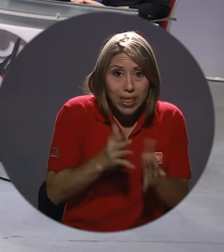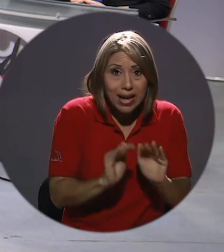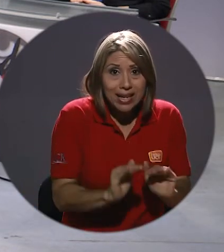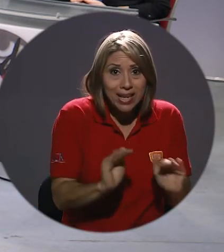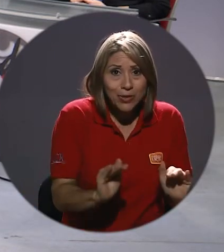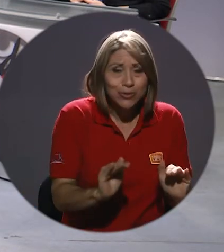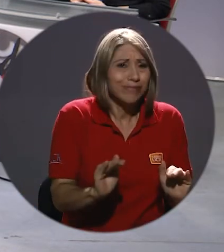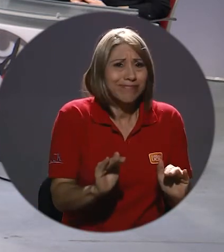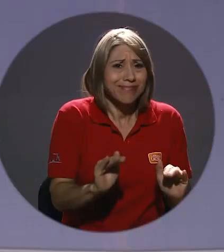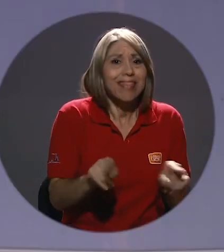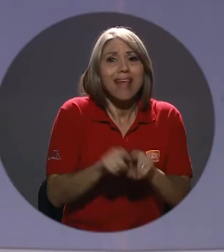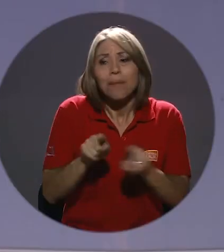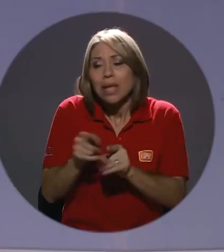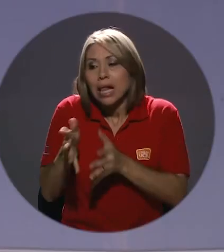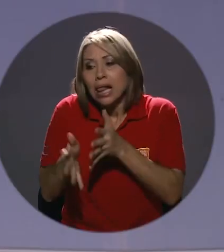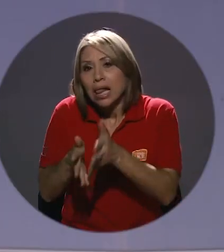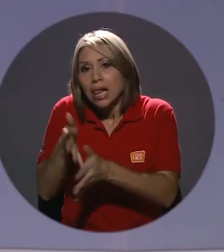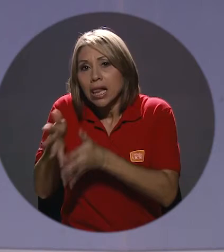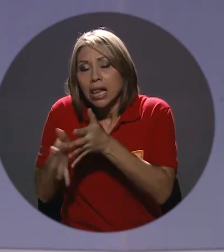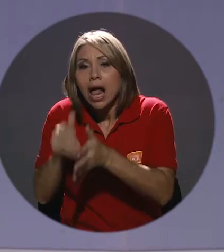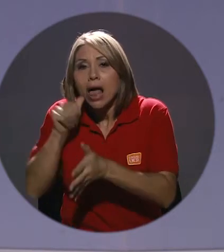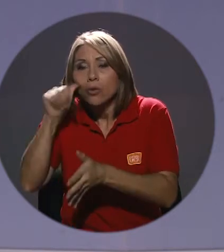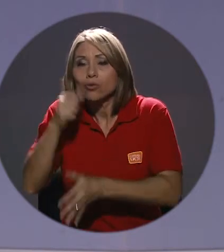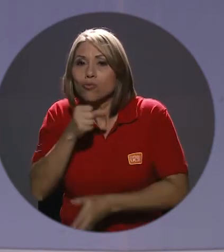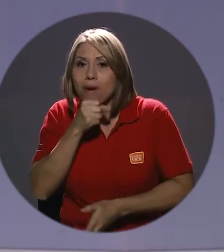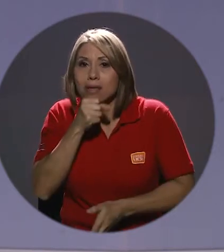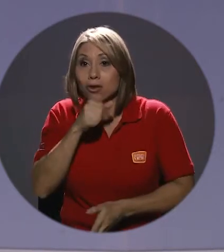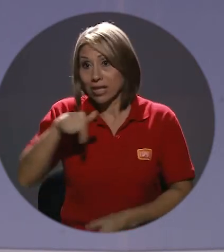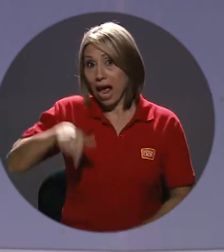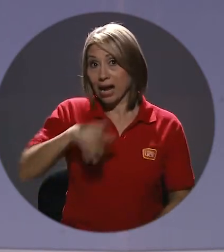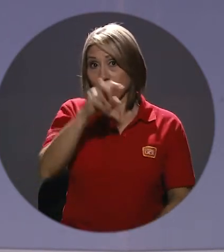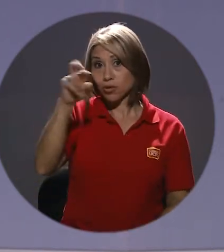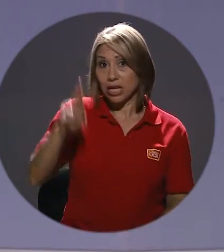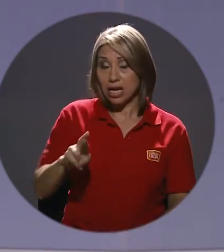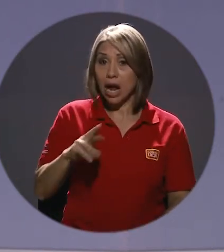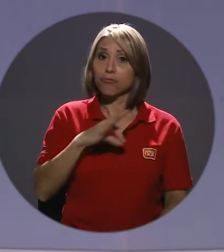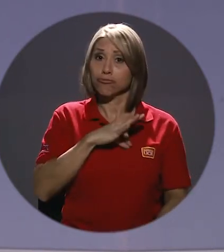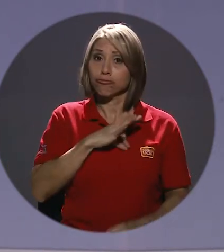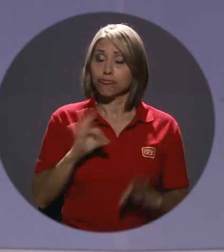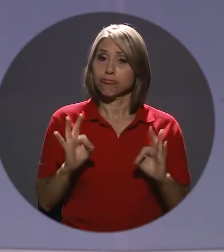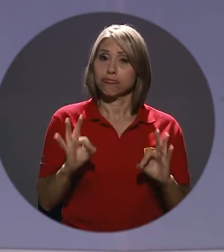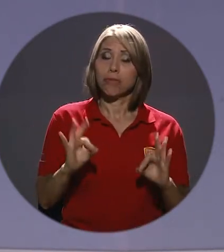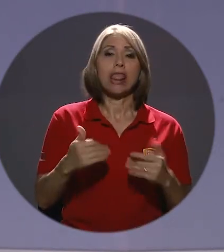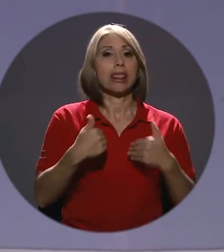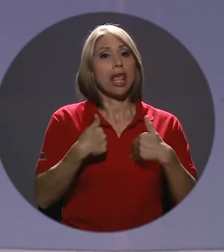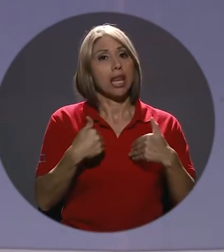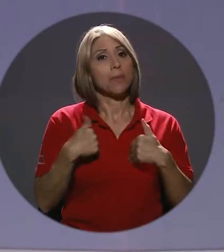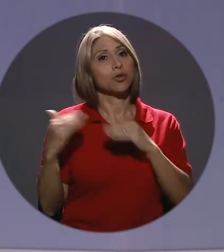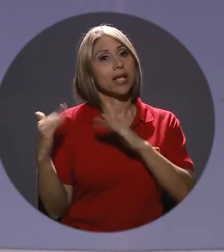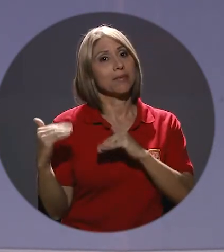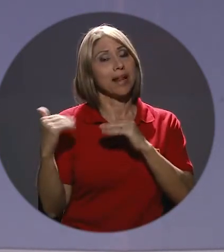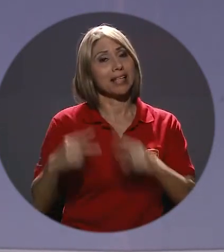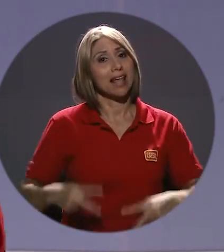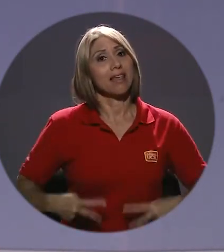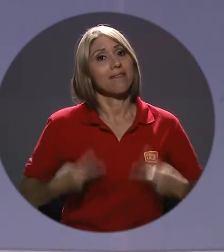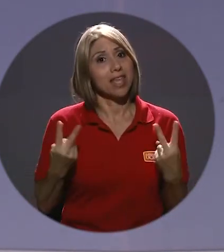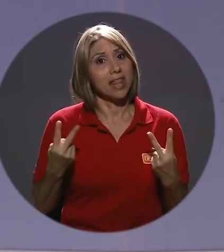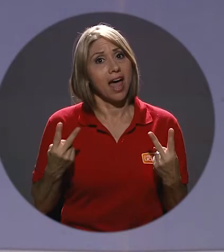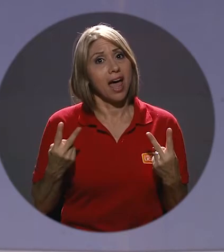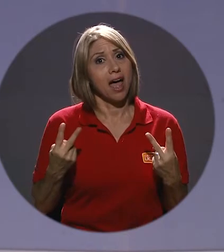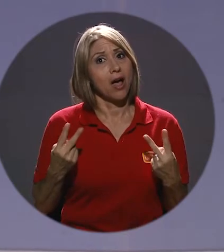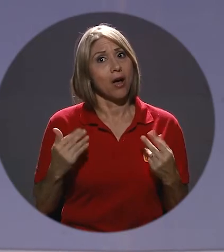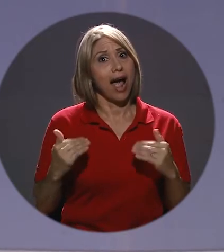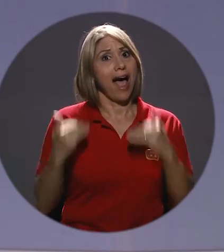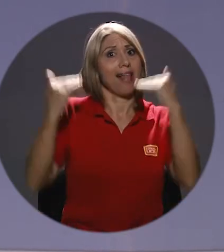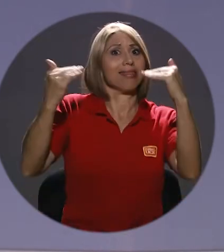pequeños, sino a la población adulta mayor. Tenemos un gran beneficio en Costa Rica, que tenemos una esperanza de vida muy